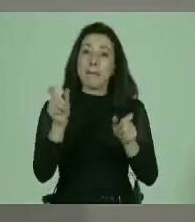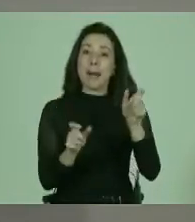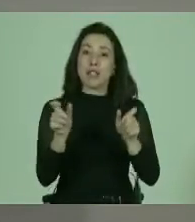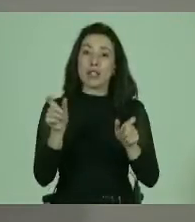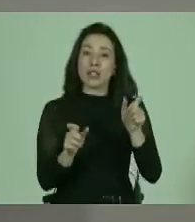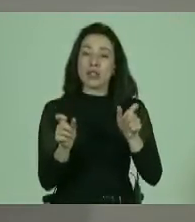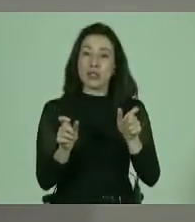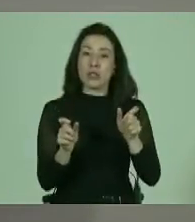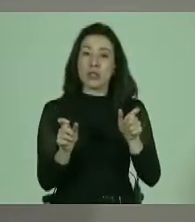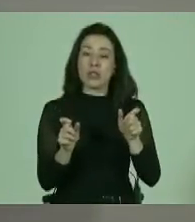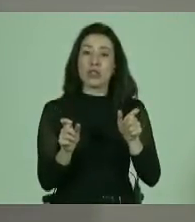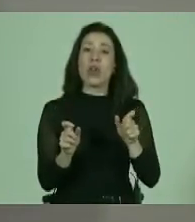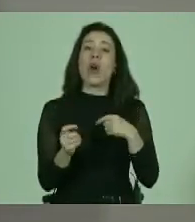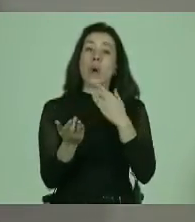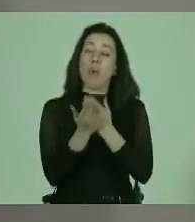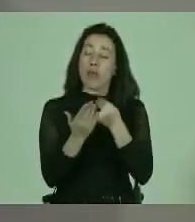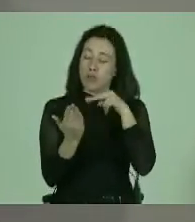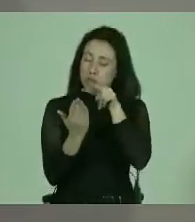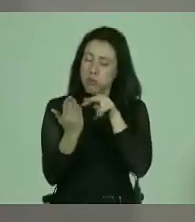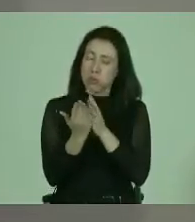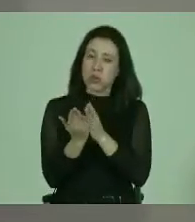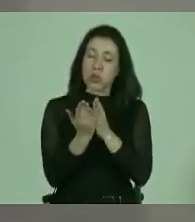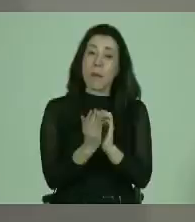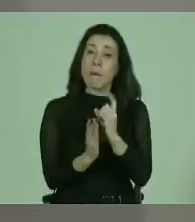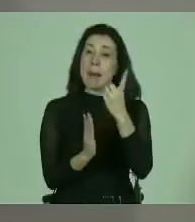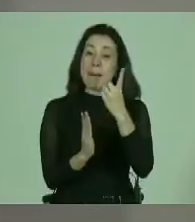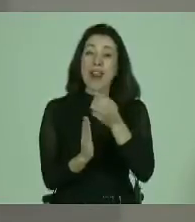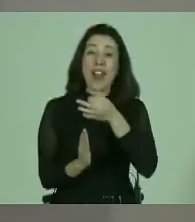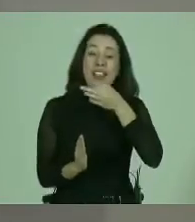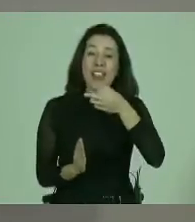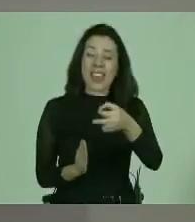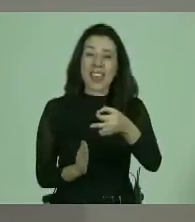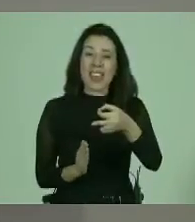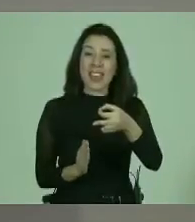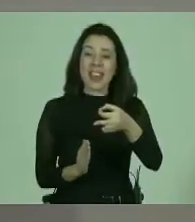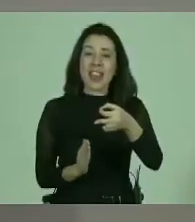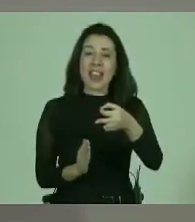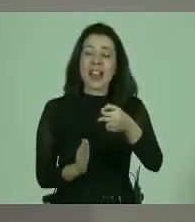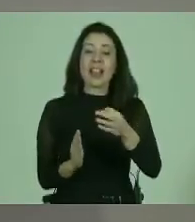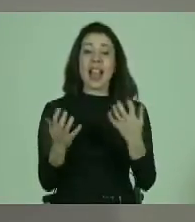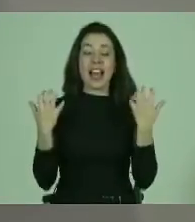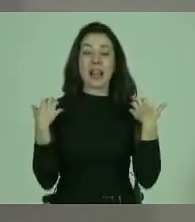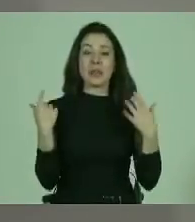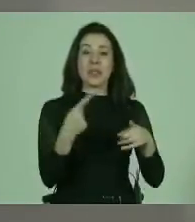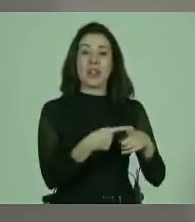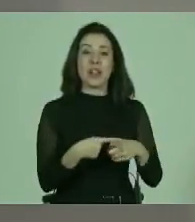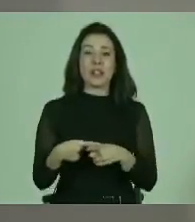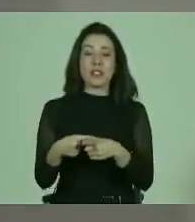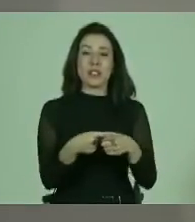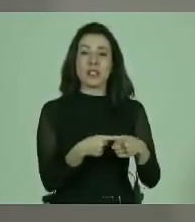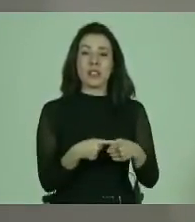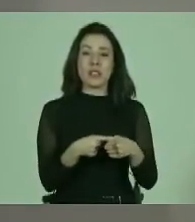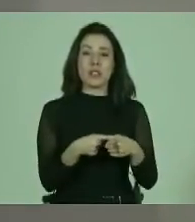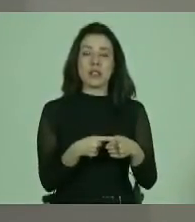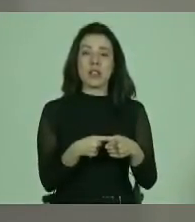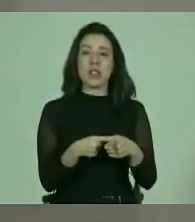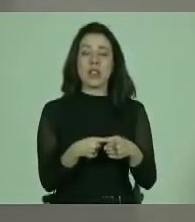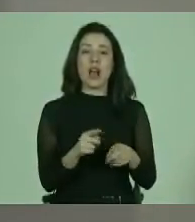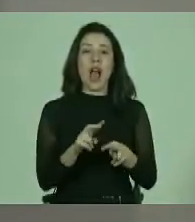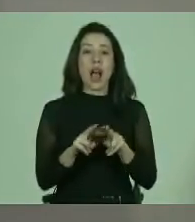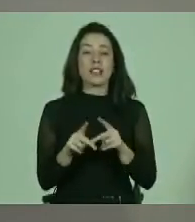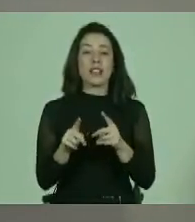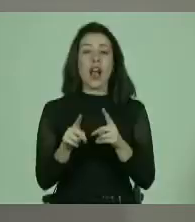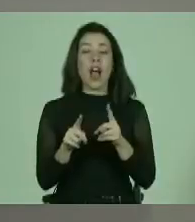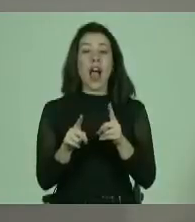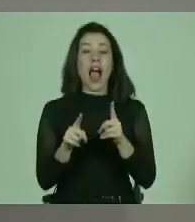hicimos el estudio lo primero que pusieron sobre la mesa era que la responsabilidad social aplicada o